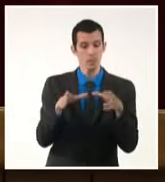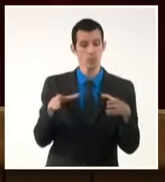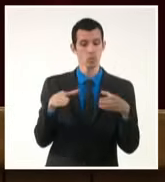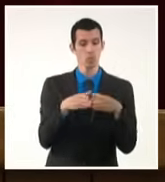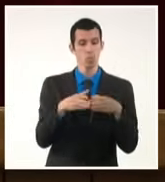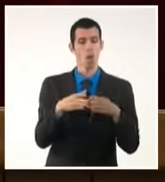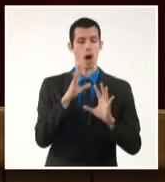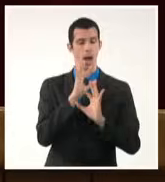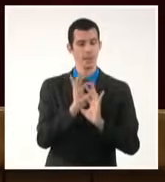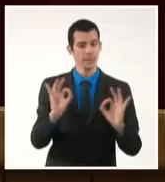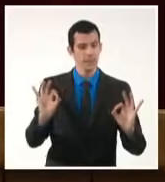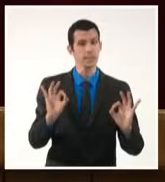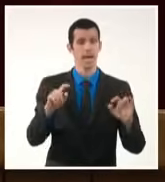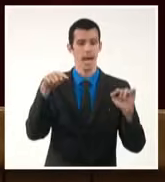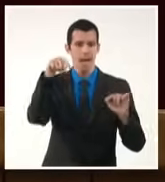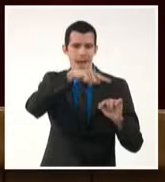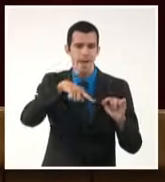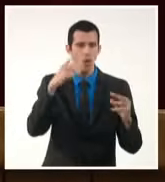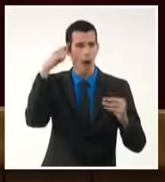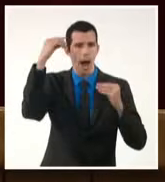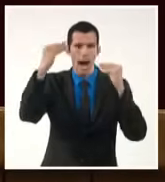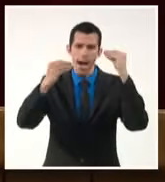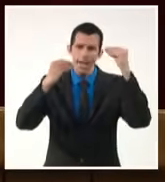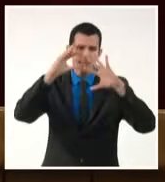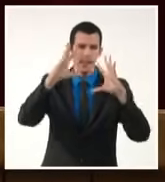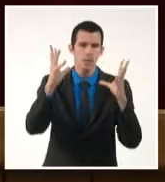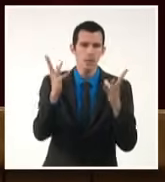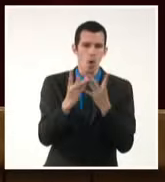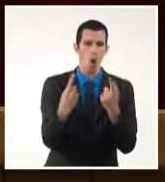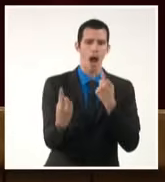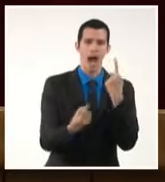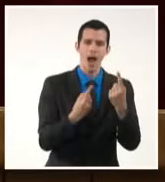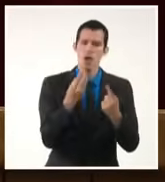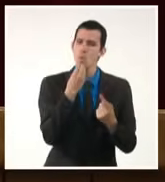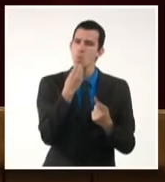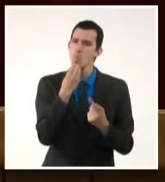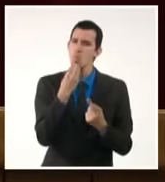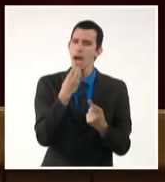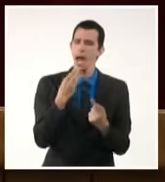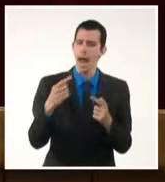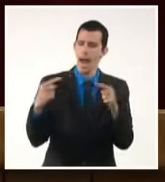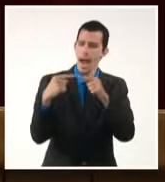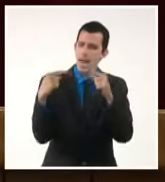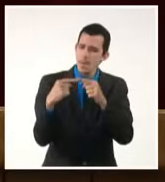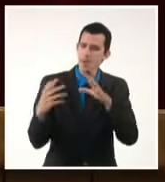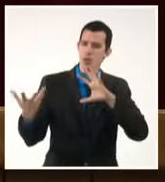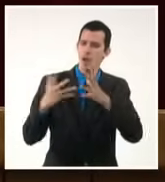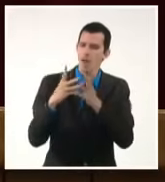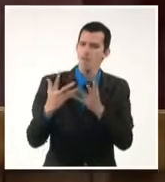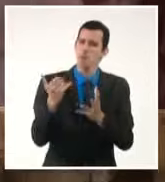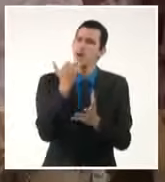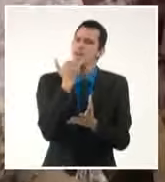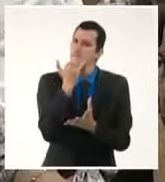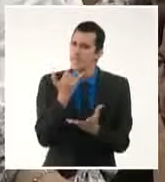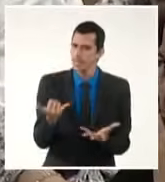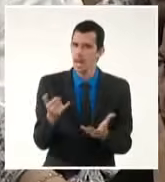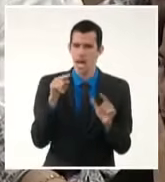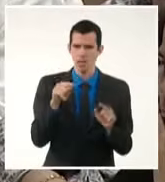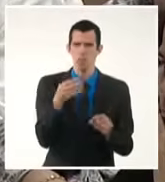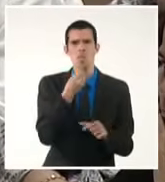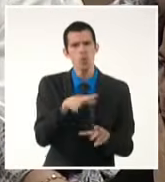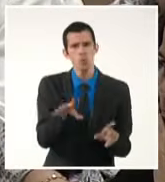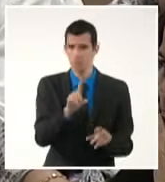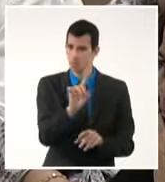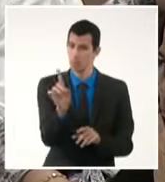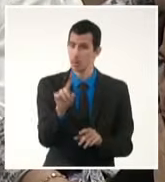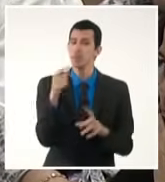sido recurrente en el contexto bilateral y es un patrón de conducta probado por la historia. Como expresó Fidel